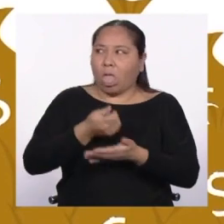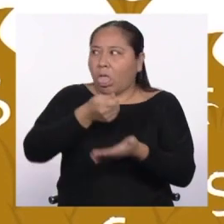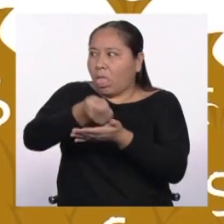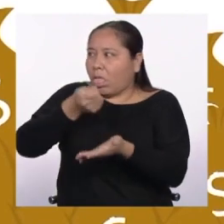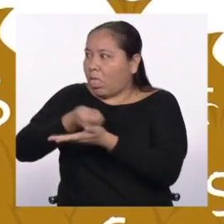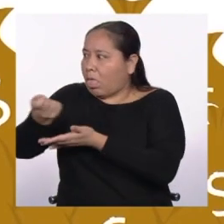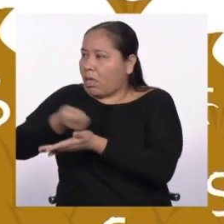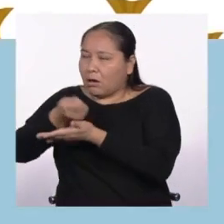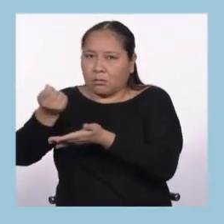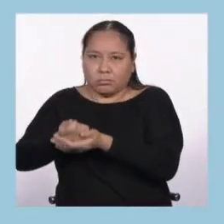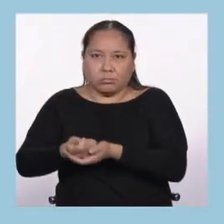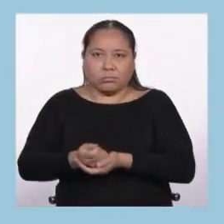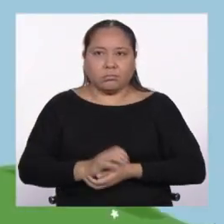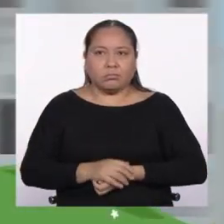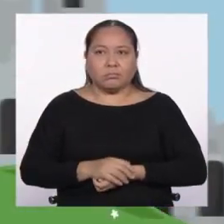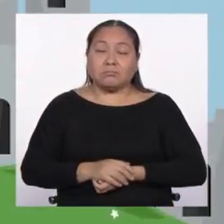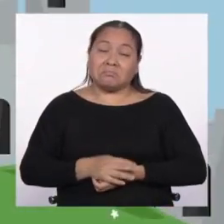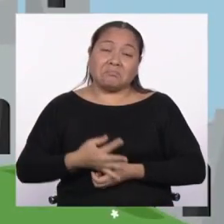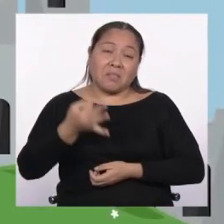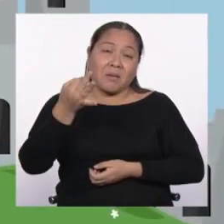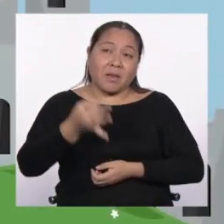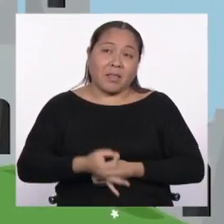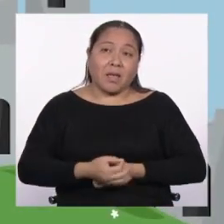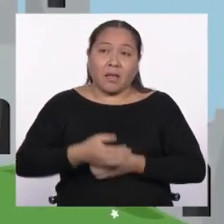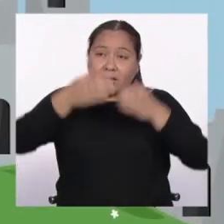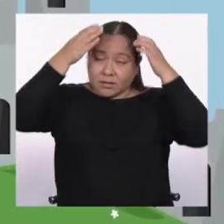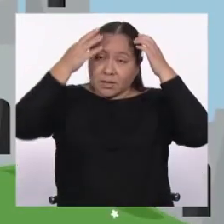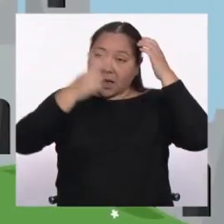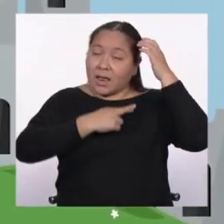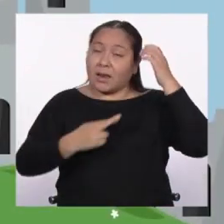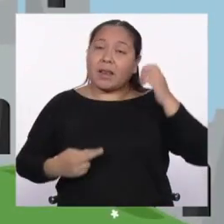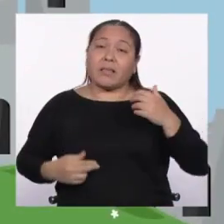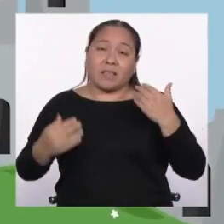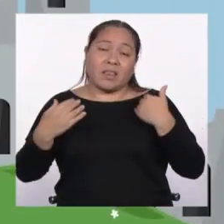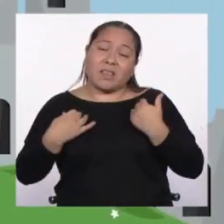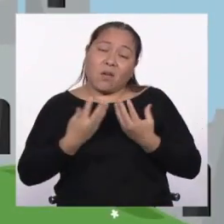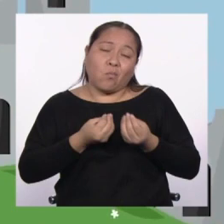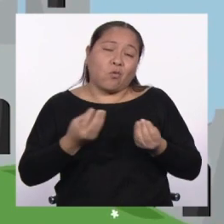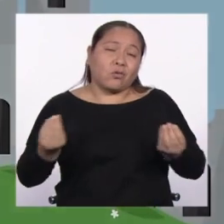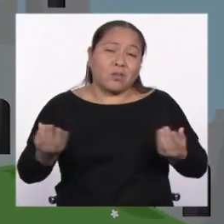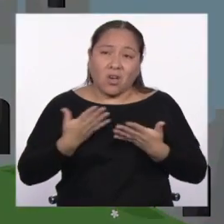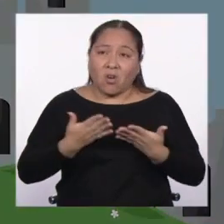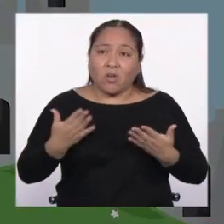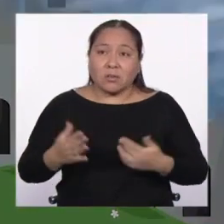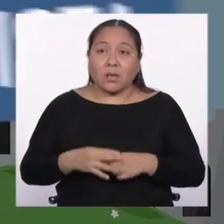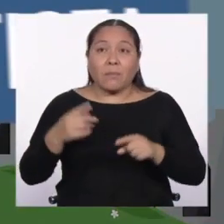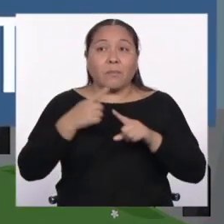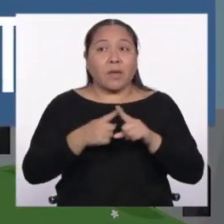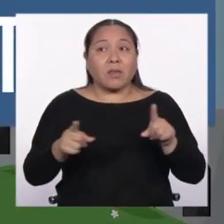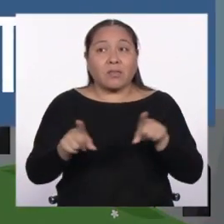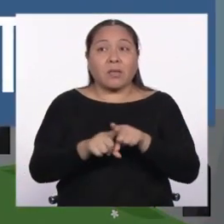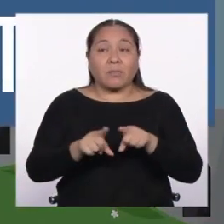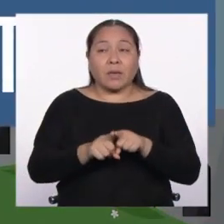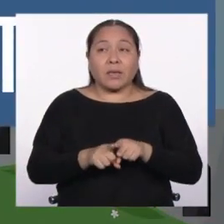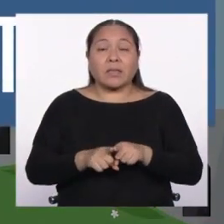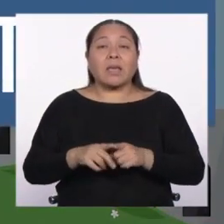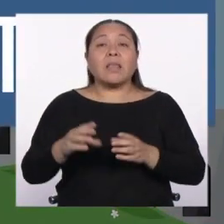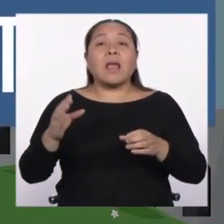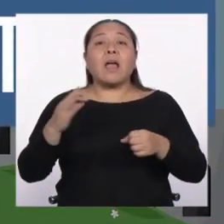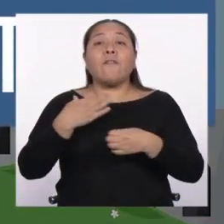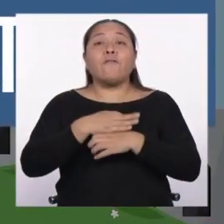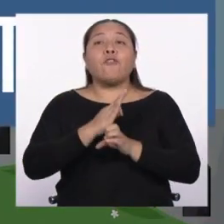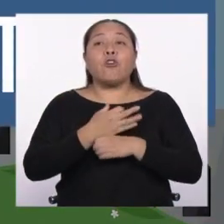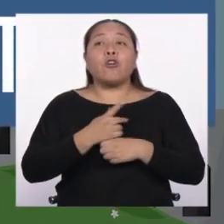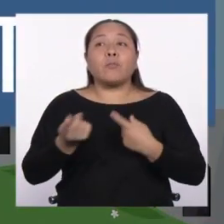mente. Es cierto, el rey tenía todo eso y mucho más. Pero además, en el sistema absolutista no